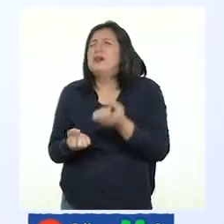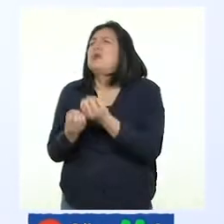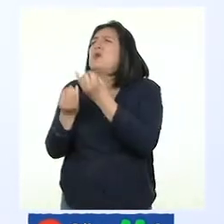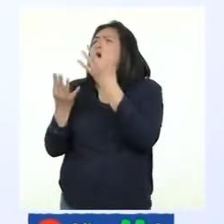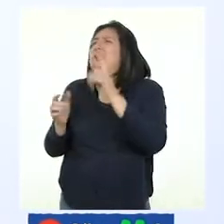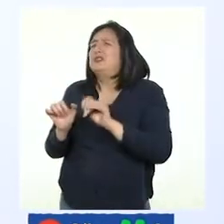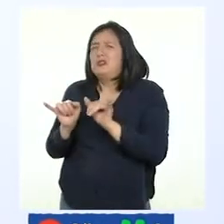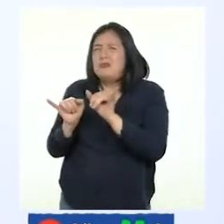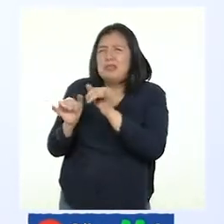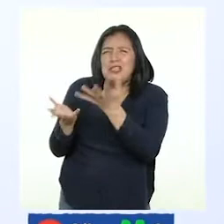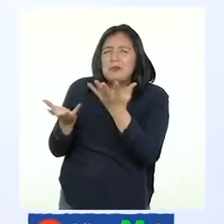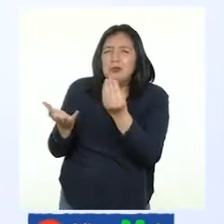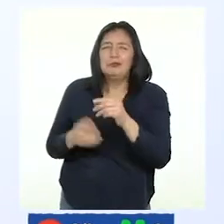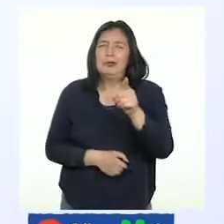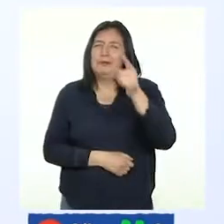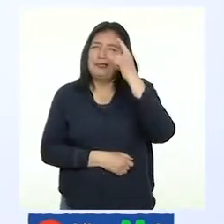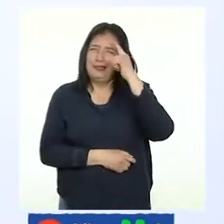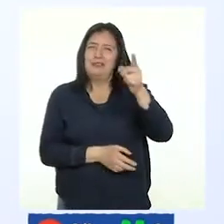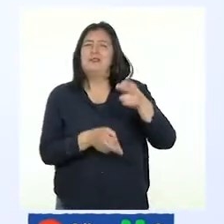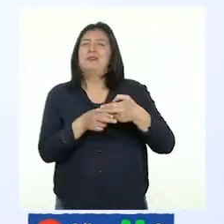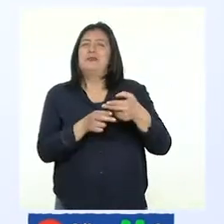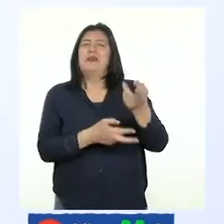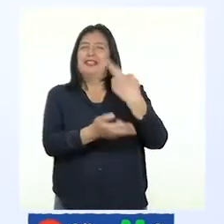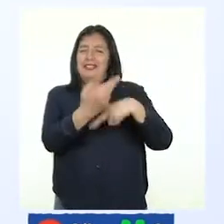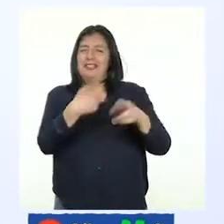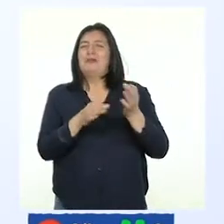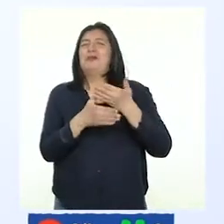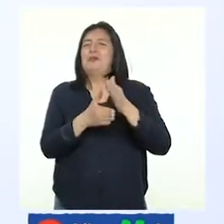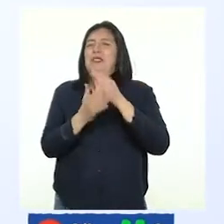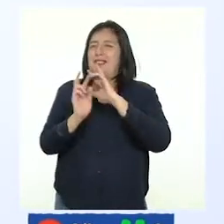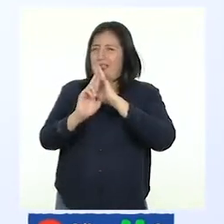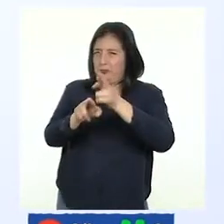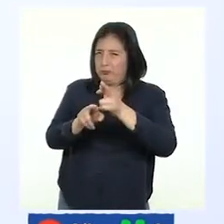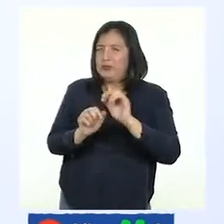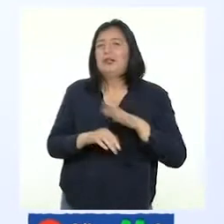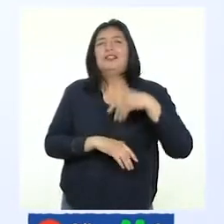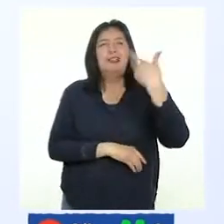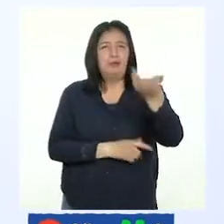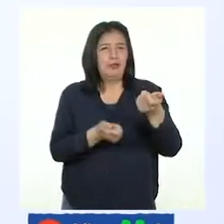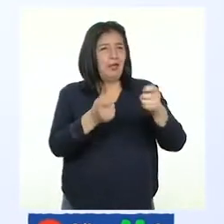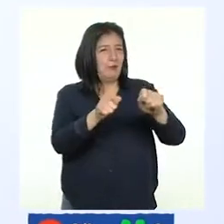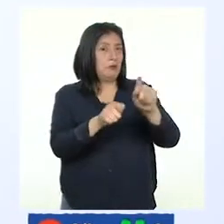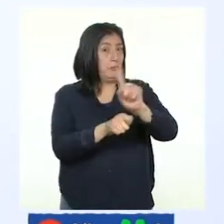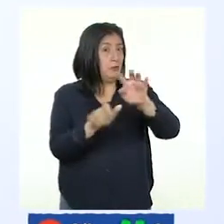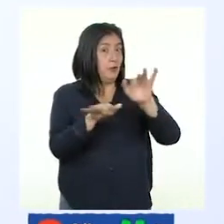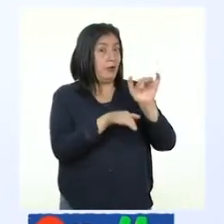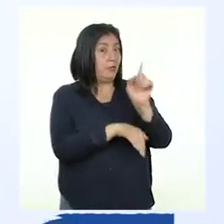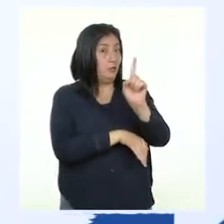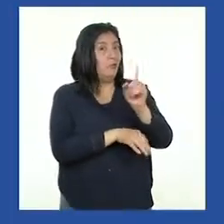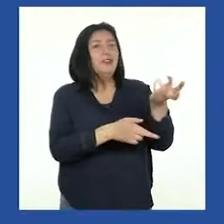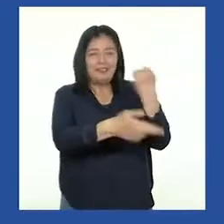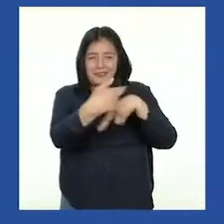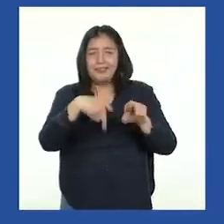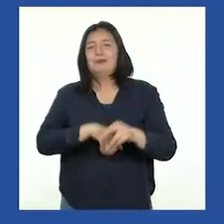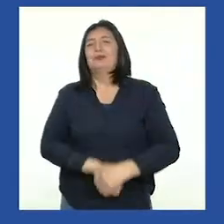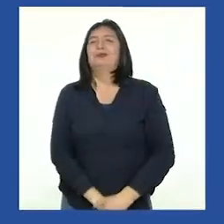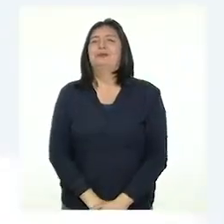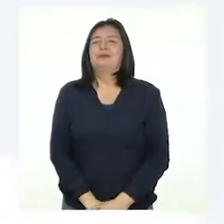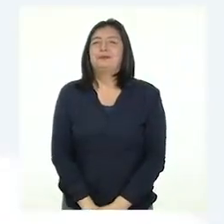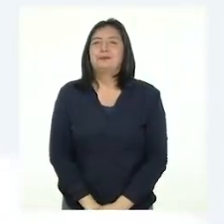dejo pensando un momentito y volvemos para compartir nuestras respuestas después de la pausa. No se muevan, que ya